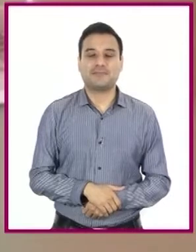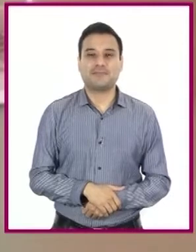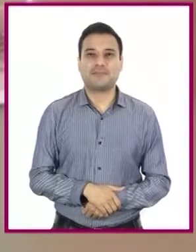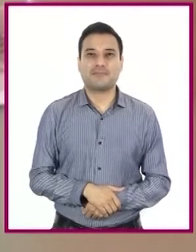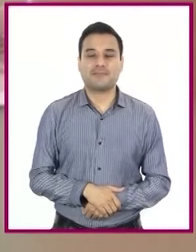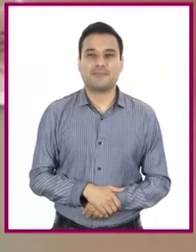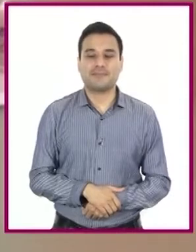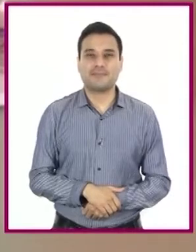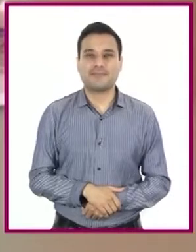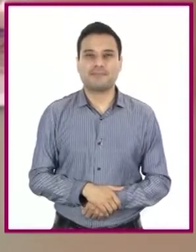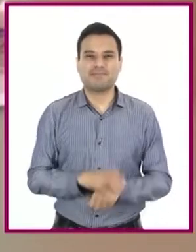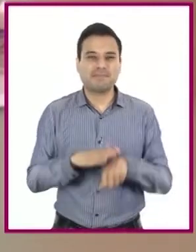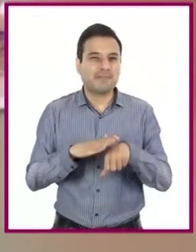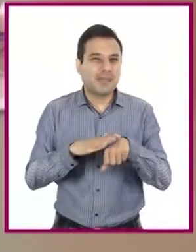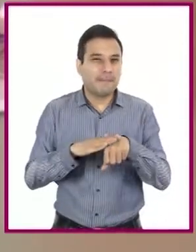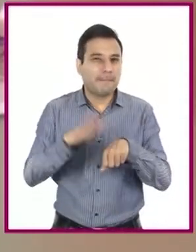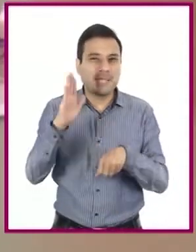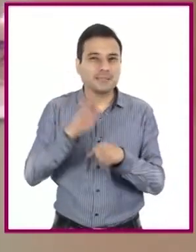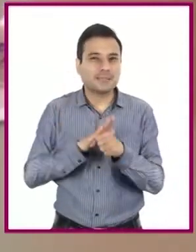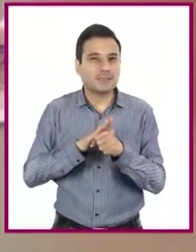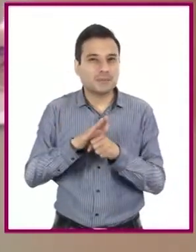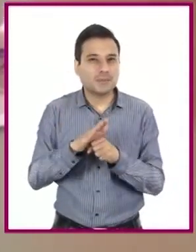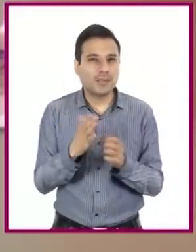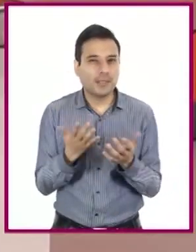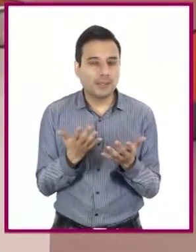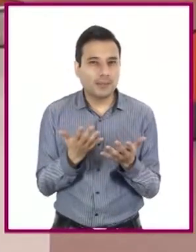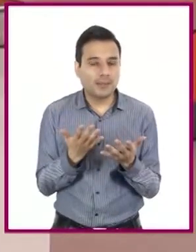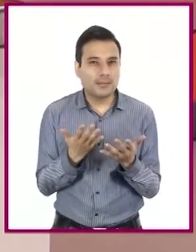¿Qué más podríamos colocar?